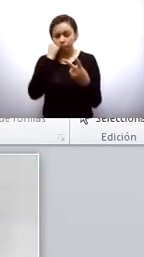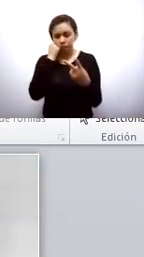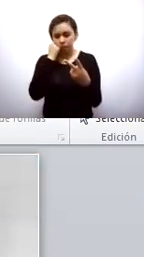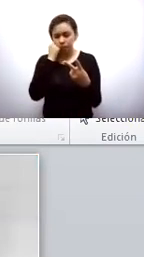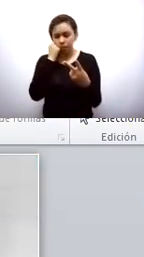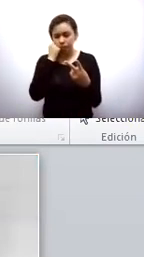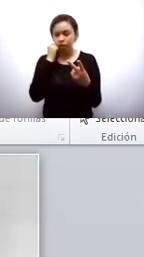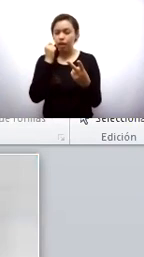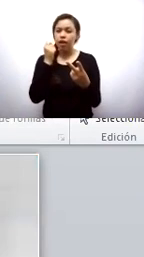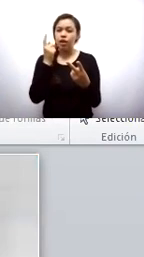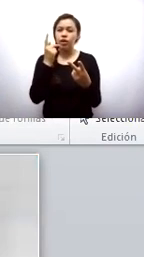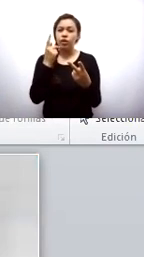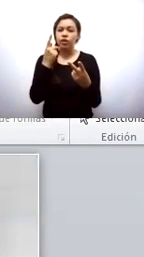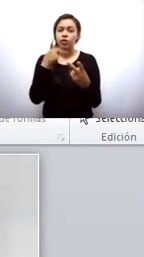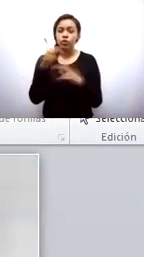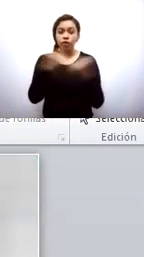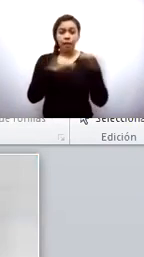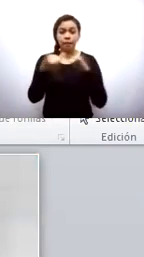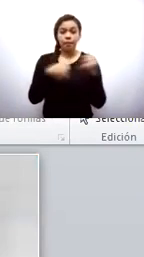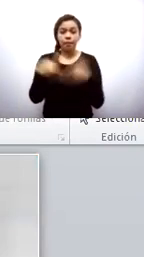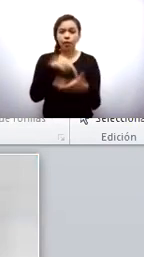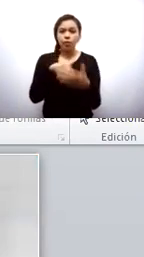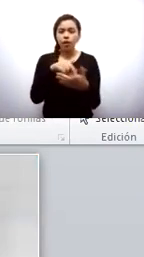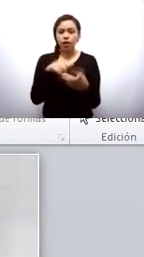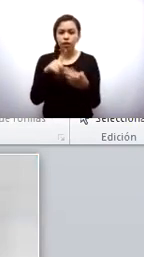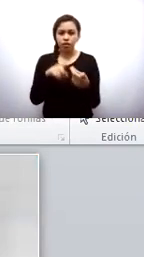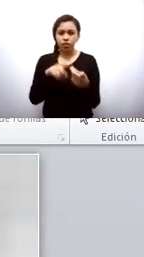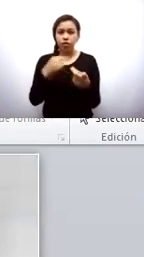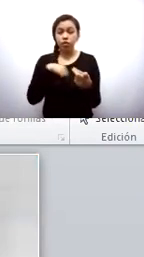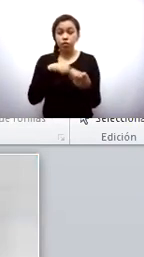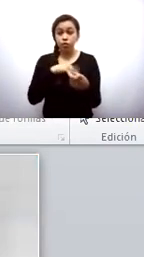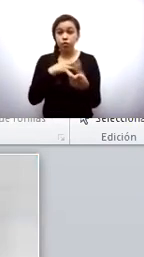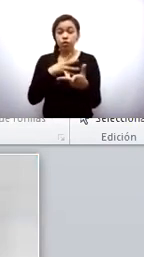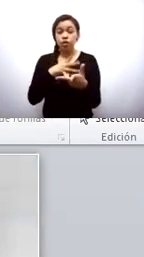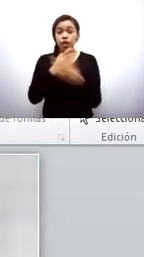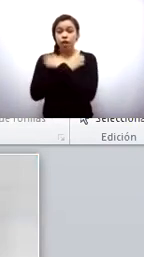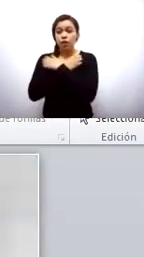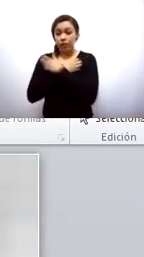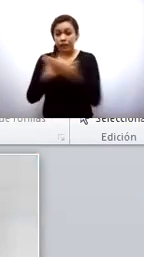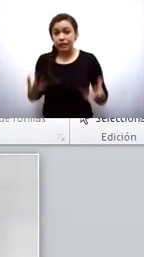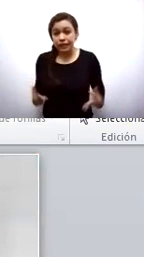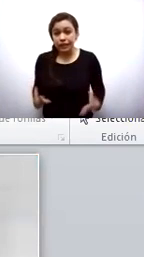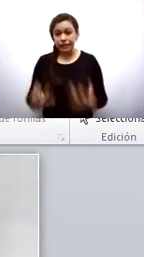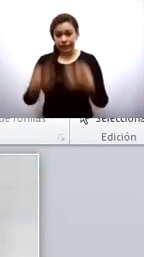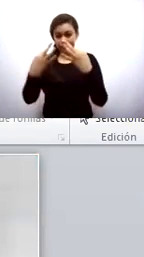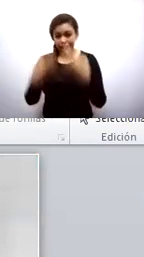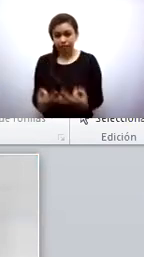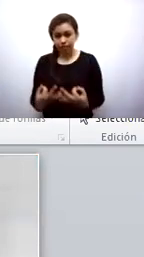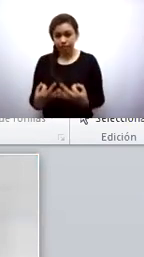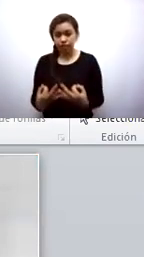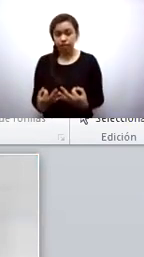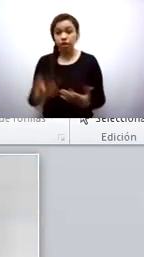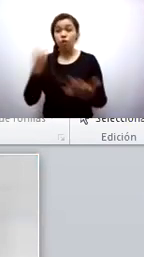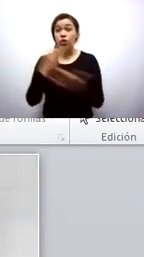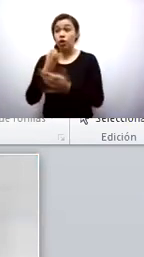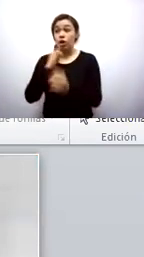de ubicación geográfica que tengan, podamos acceder a una educación de calidad. No estamos pensando únicamente en lo digital,